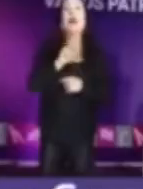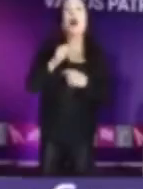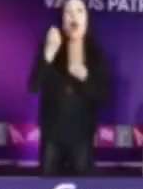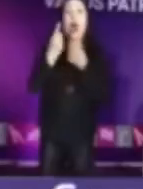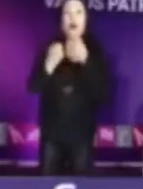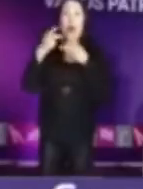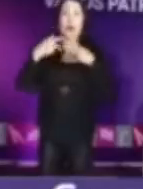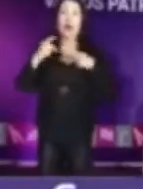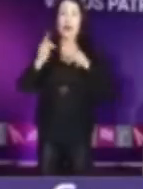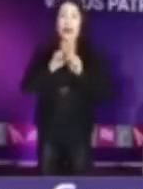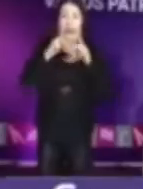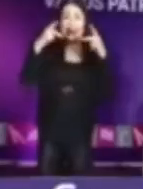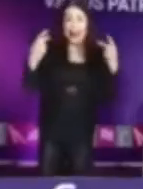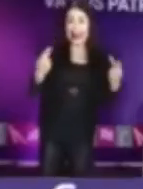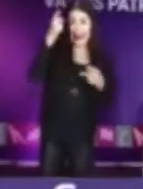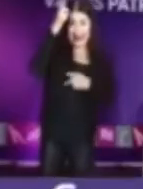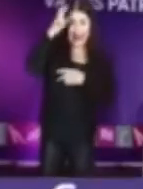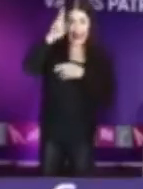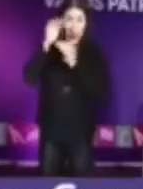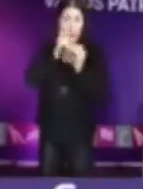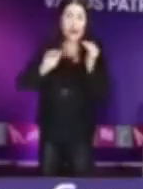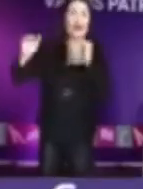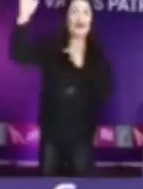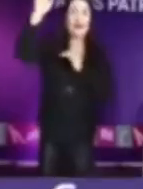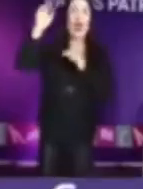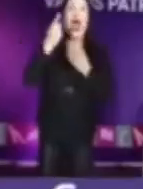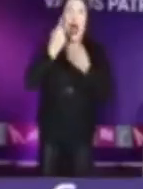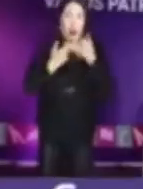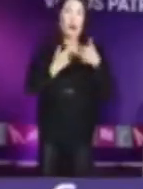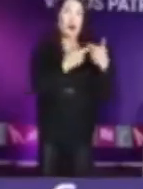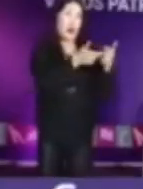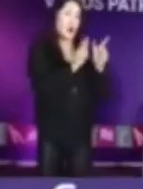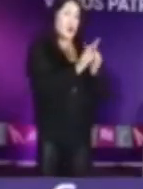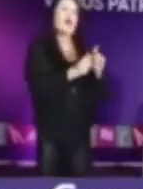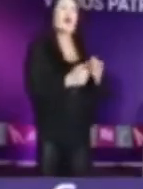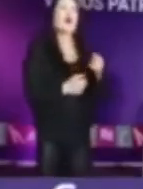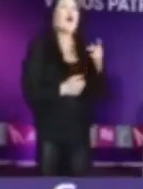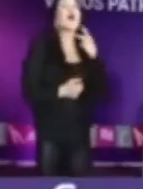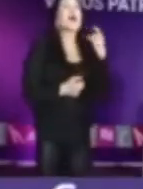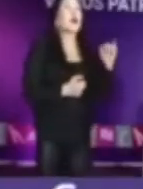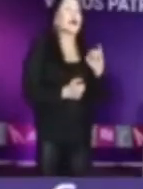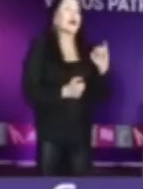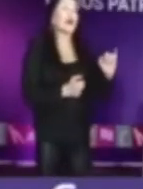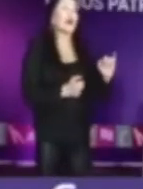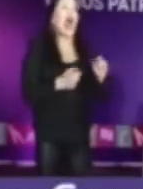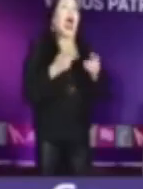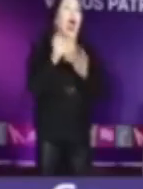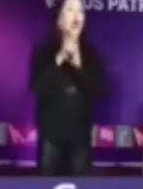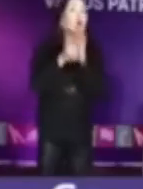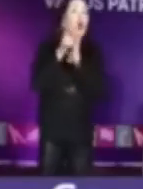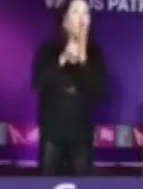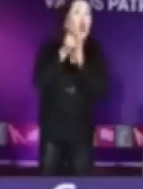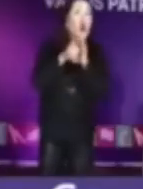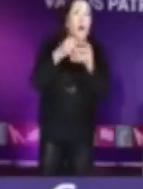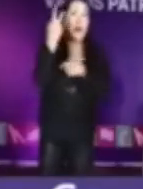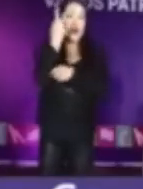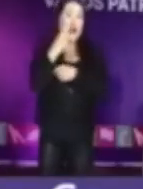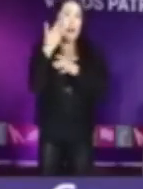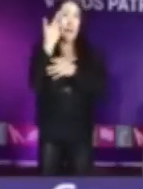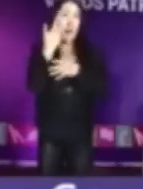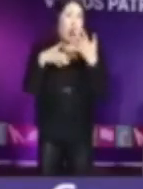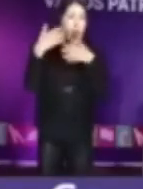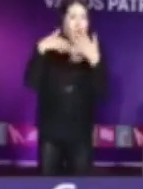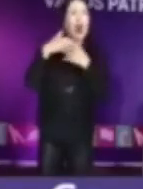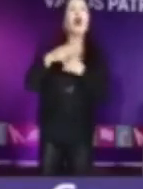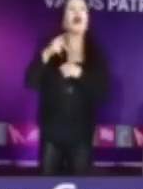directivos de periódicos incluso de izquierda e independientes, odian a los youtubers, los odian, los ven